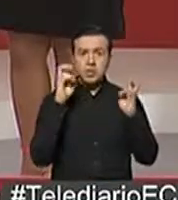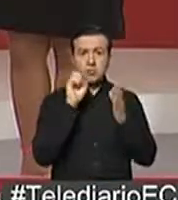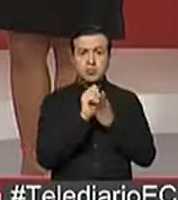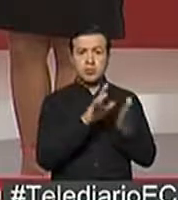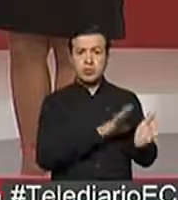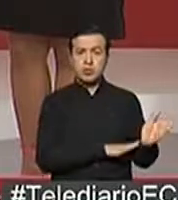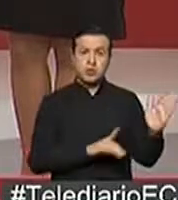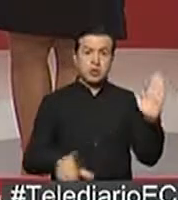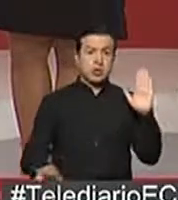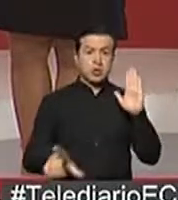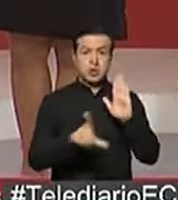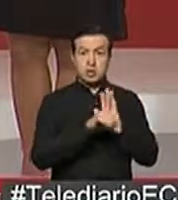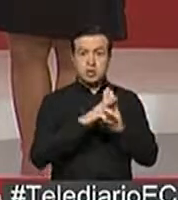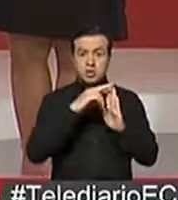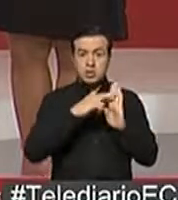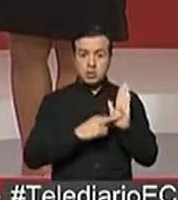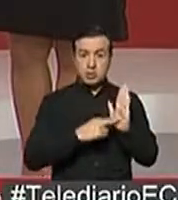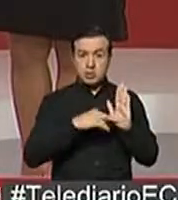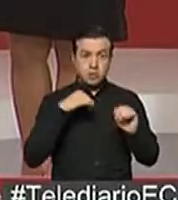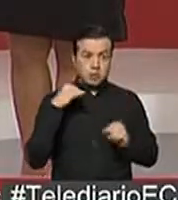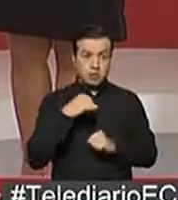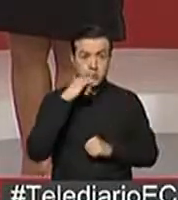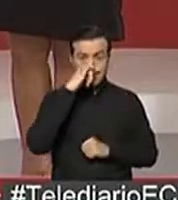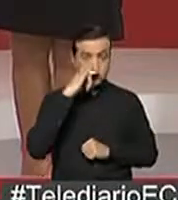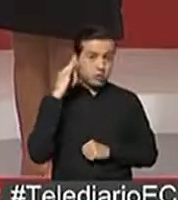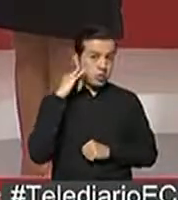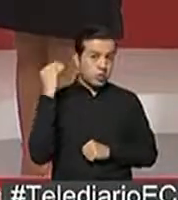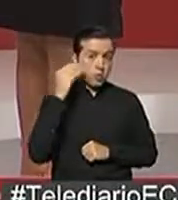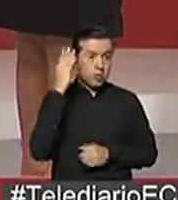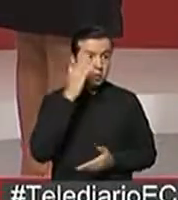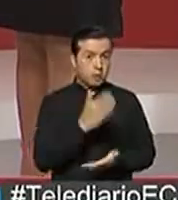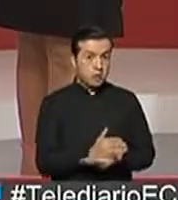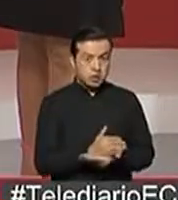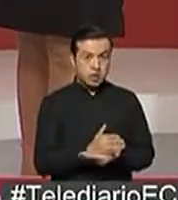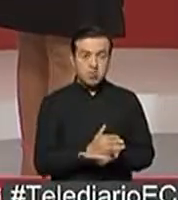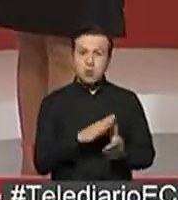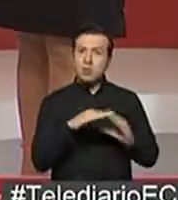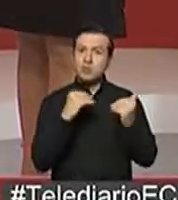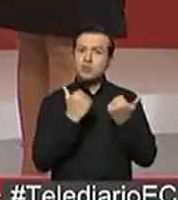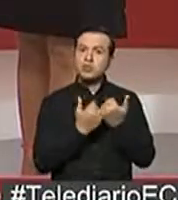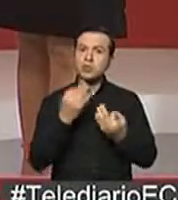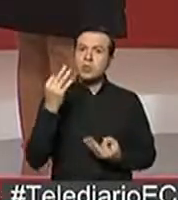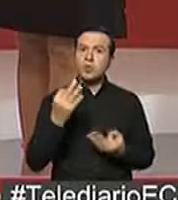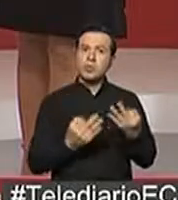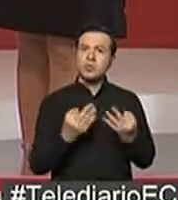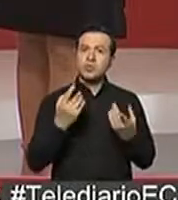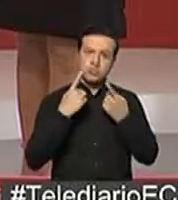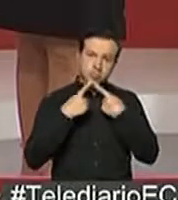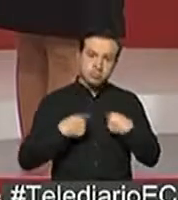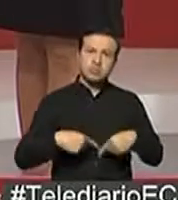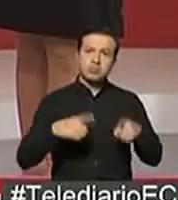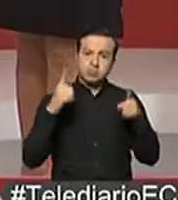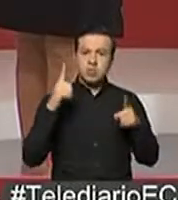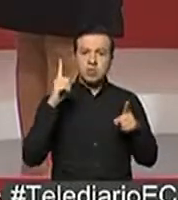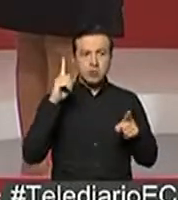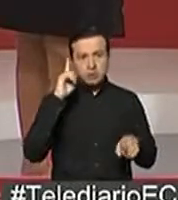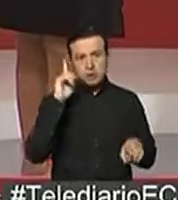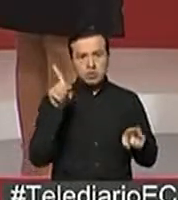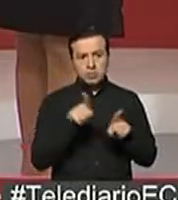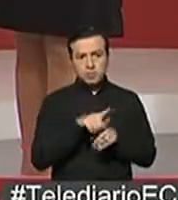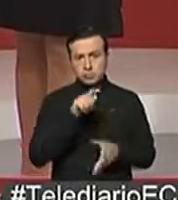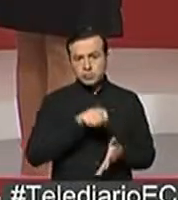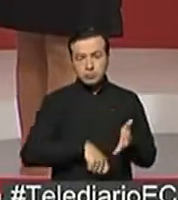proyecto de ley de registro de violadores de niños, niñas y adolescentes. La Comisión de Justicia se ratificará en el texto que aprobó